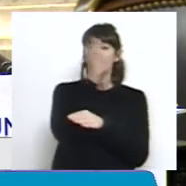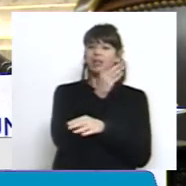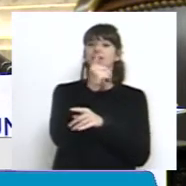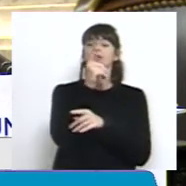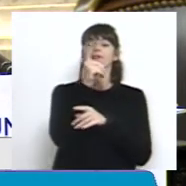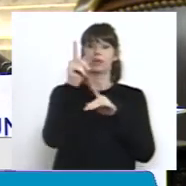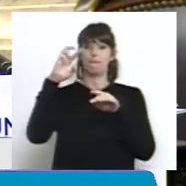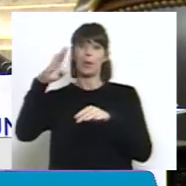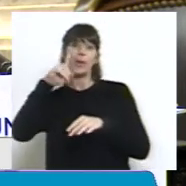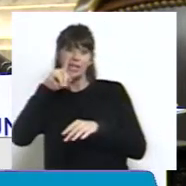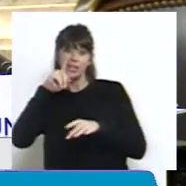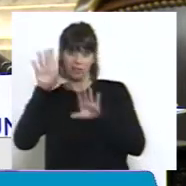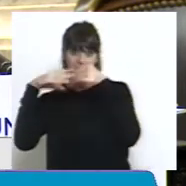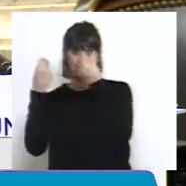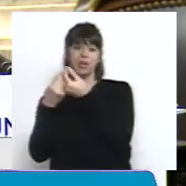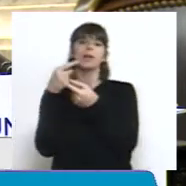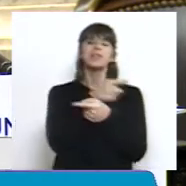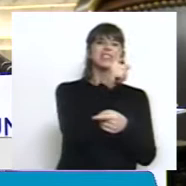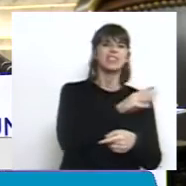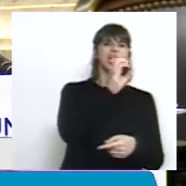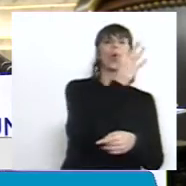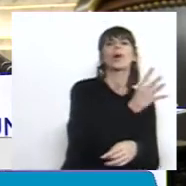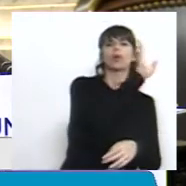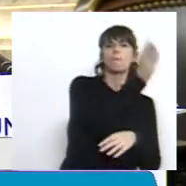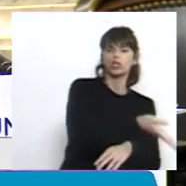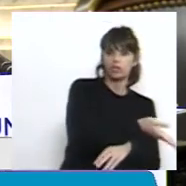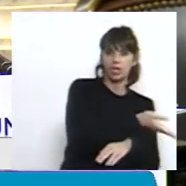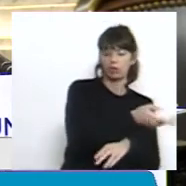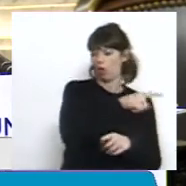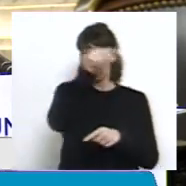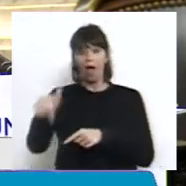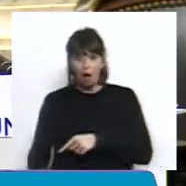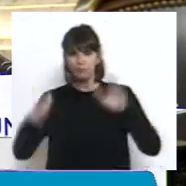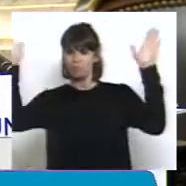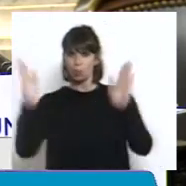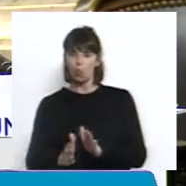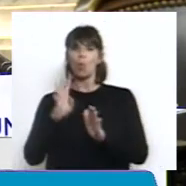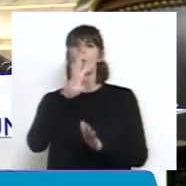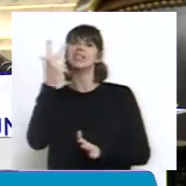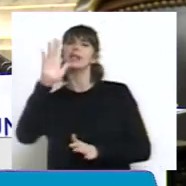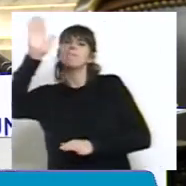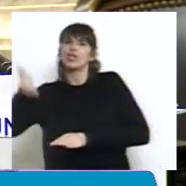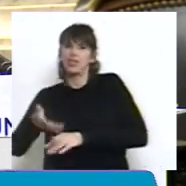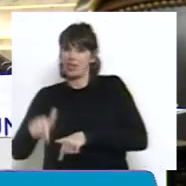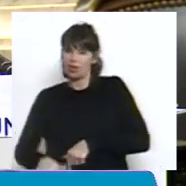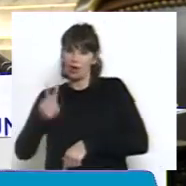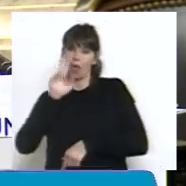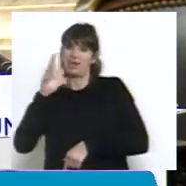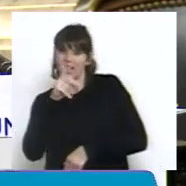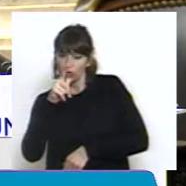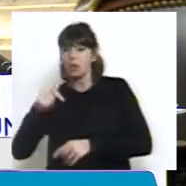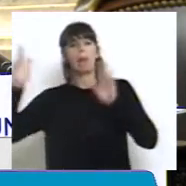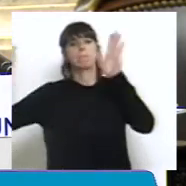del Producto Bruto al 43 en el año 2014, tema que se ha ido reduciendo durante el 2015 y